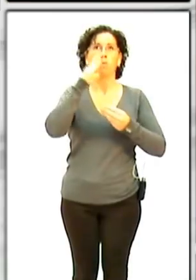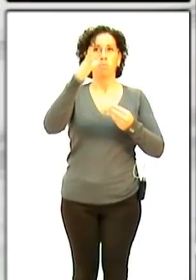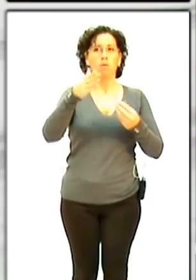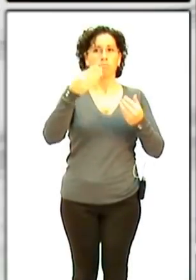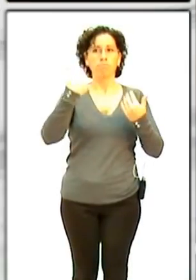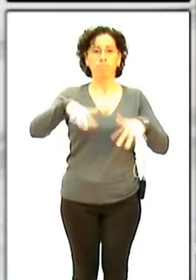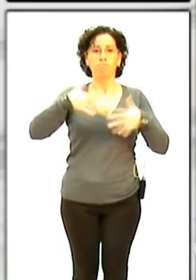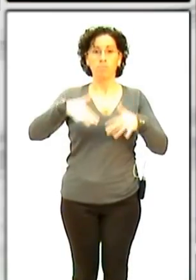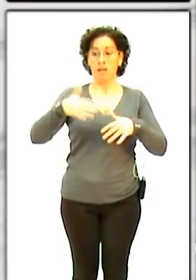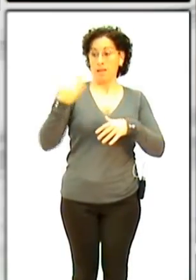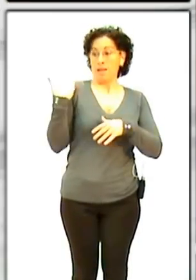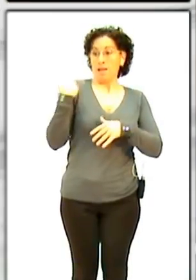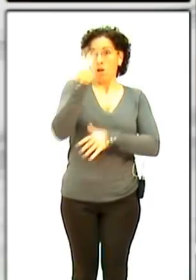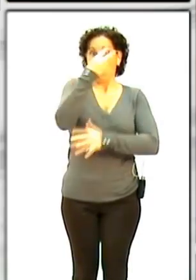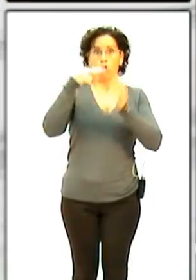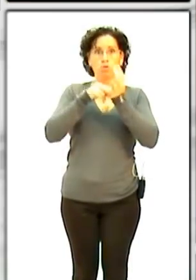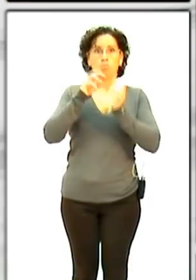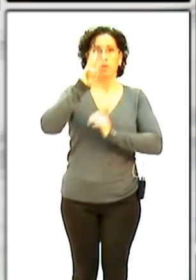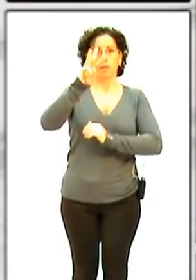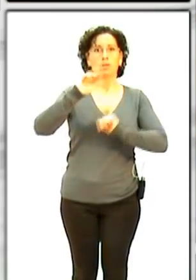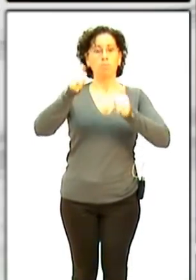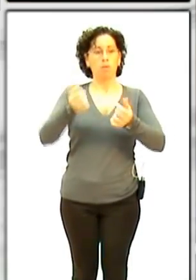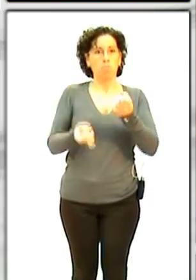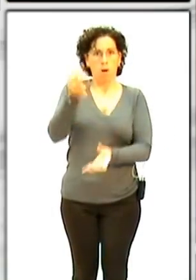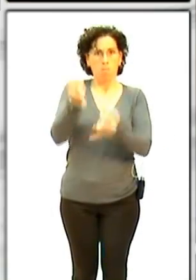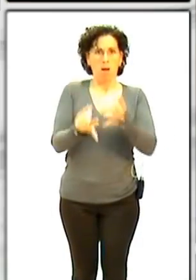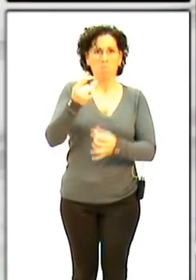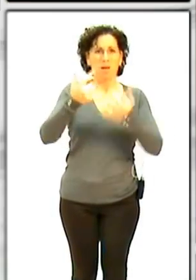tecnologías a partir del 2013, por ejemplo el